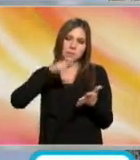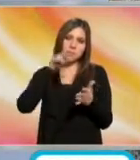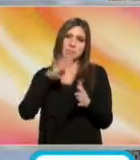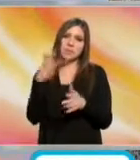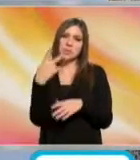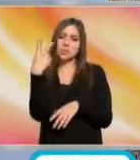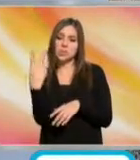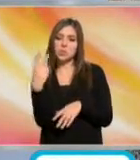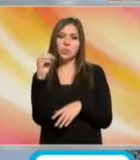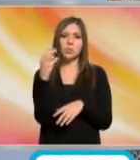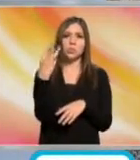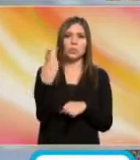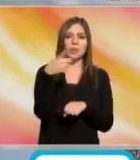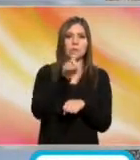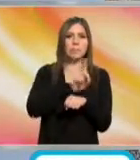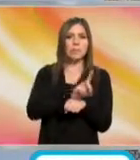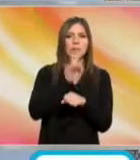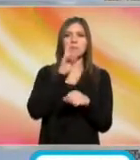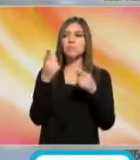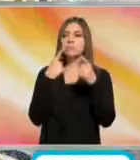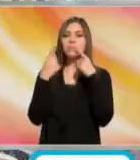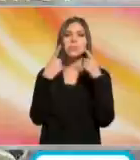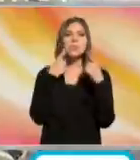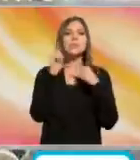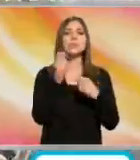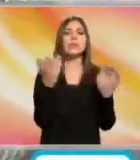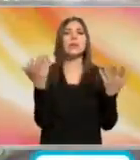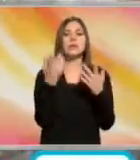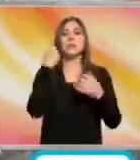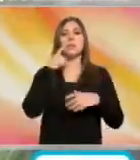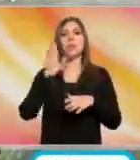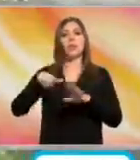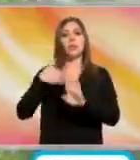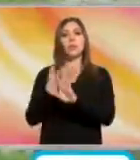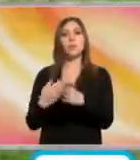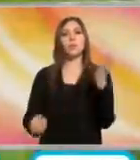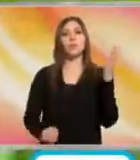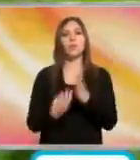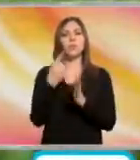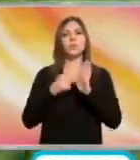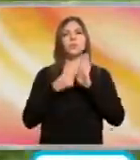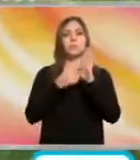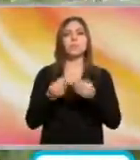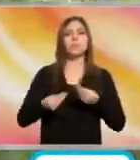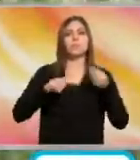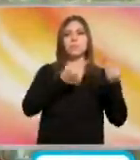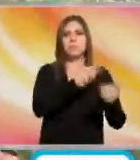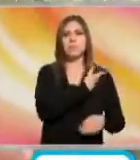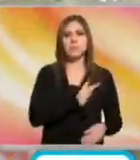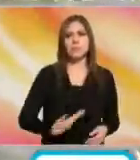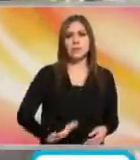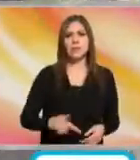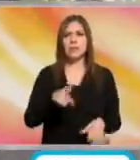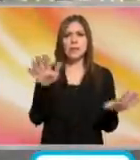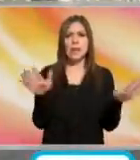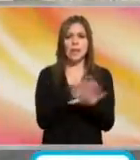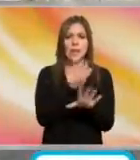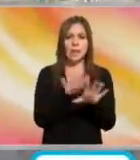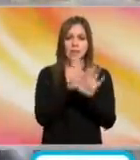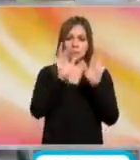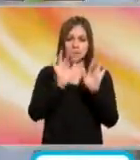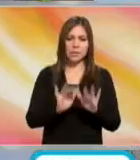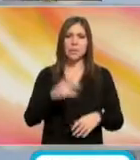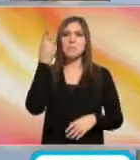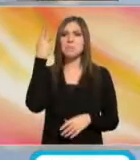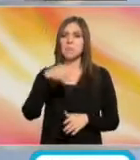en ya tomar acciones muy contundentes contra esta nueva orden ejecutiva, la cual sí cambia el lenguaje, pero de todas maneras